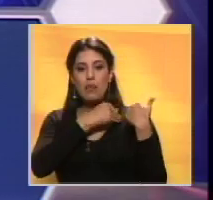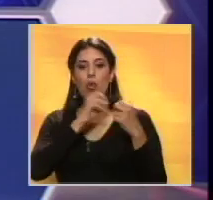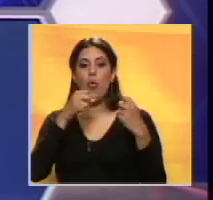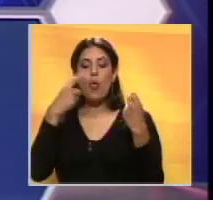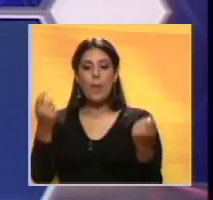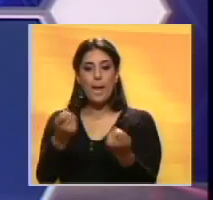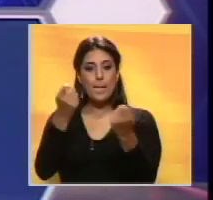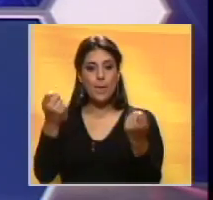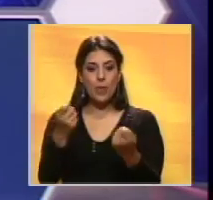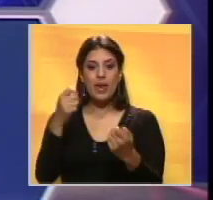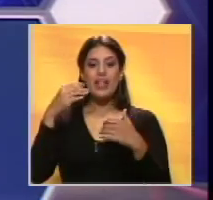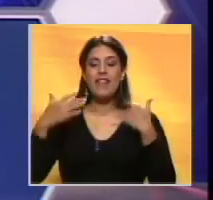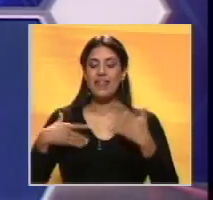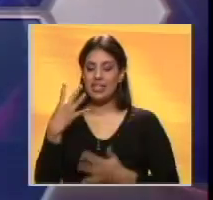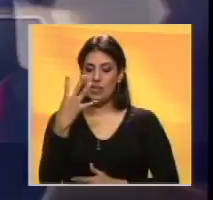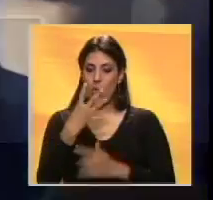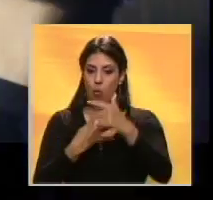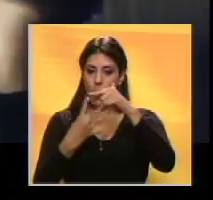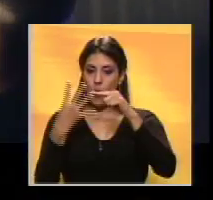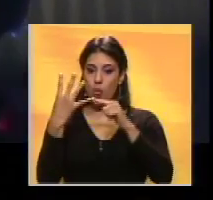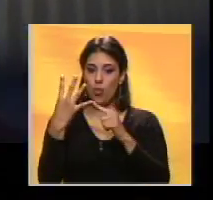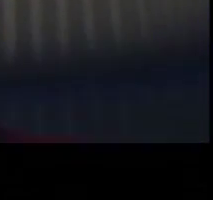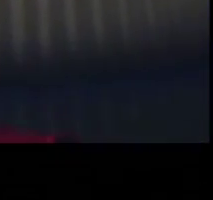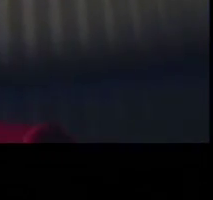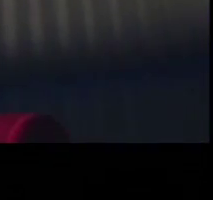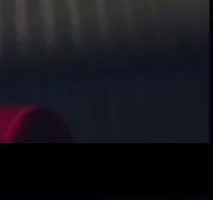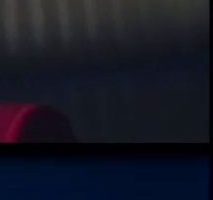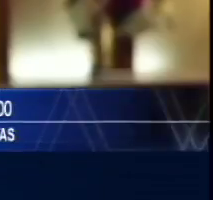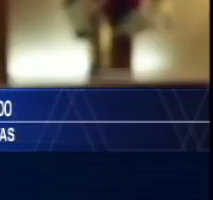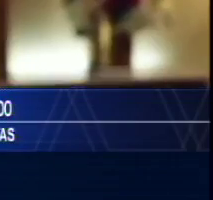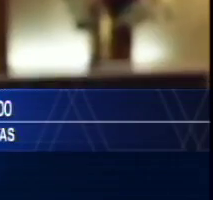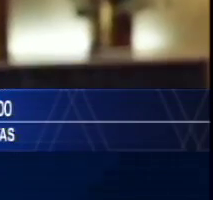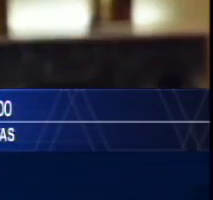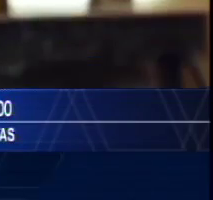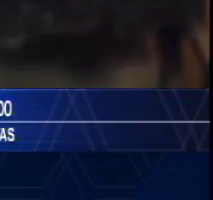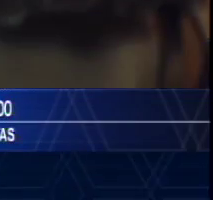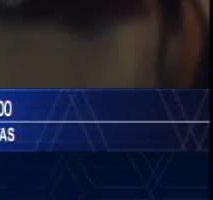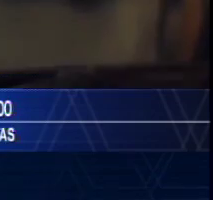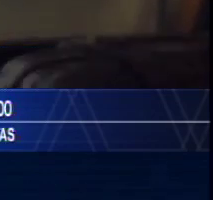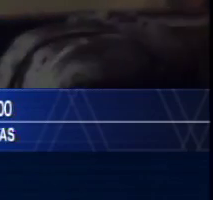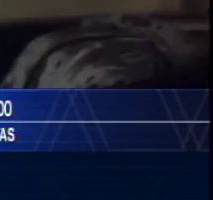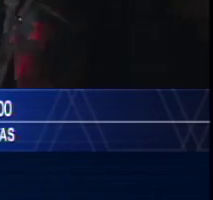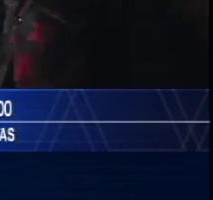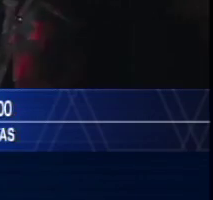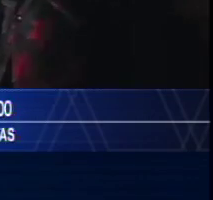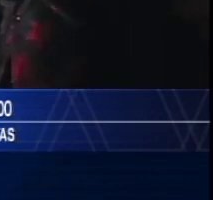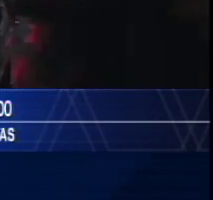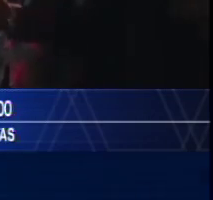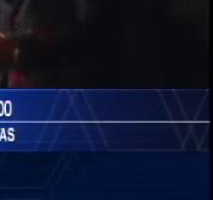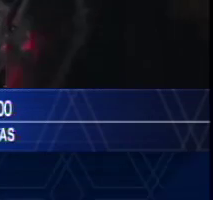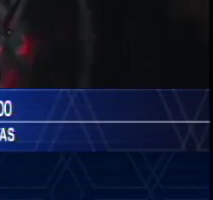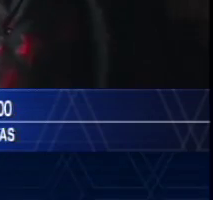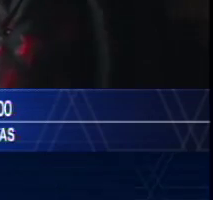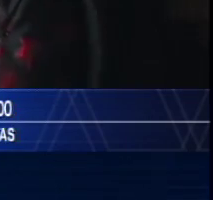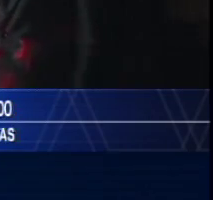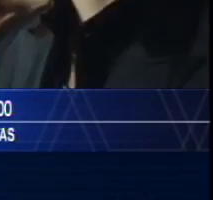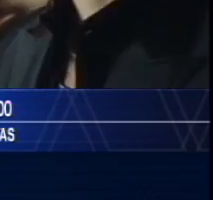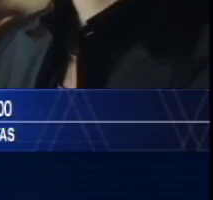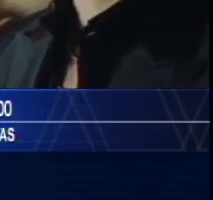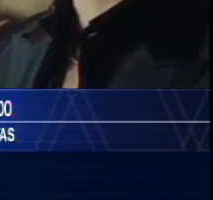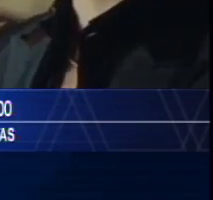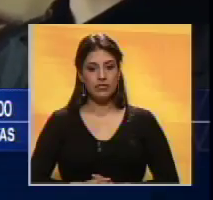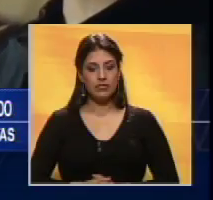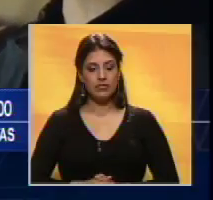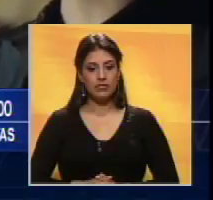nuevo promocional Felices los Cuatro. Porque sé que volverás, si conmigo te quedas. El